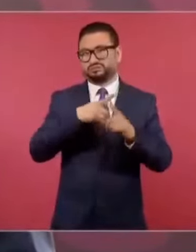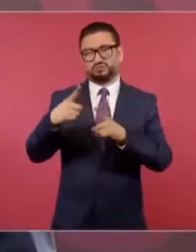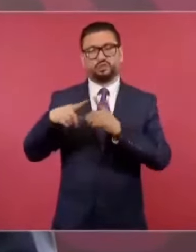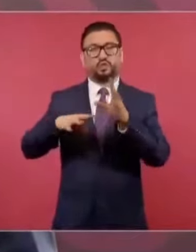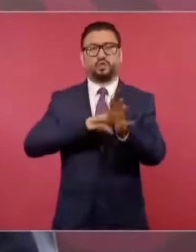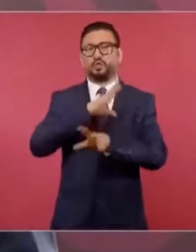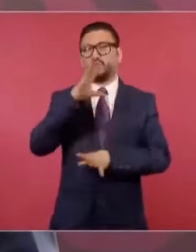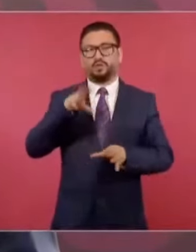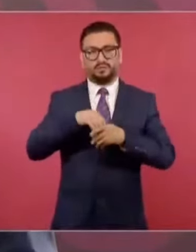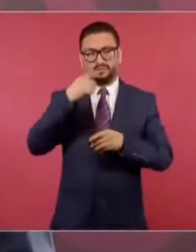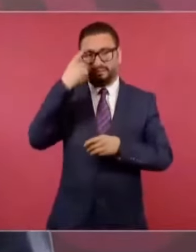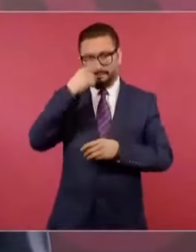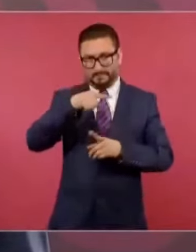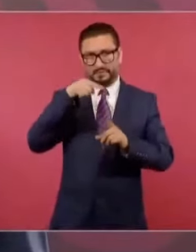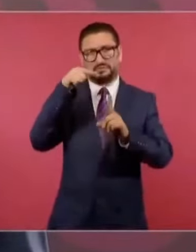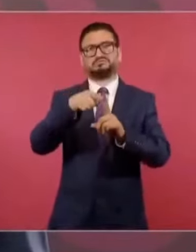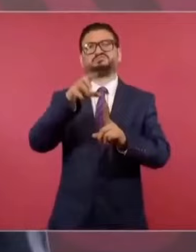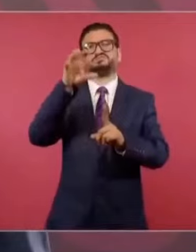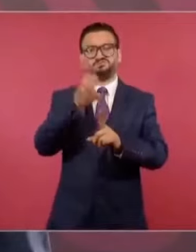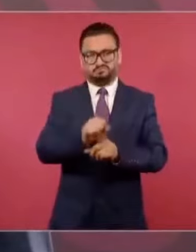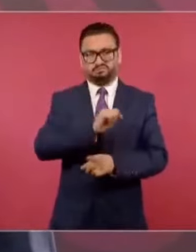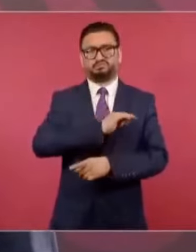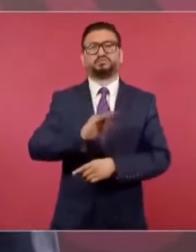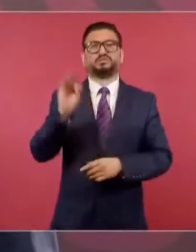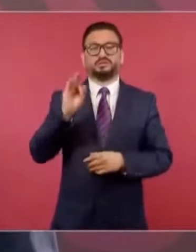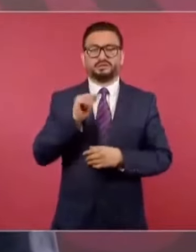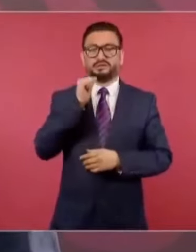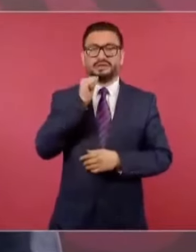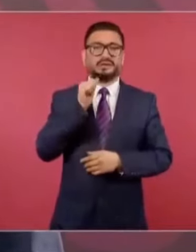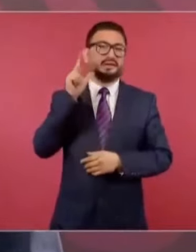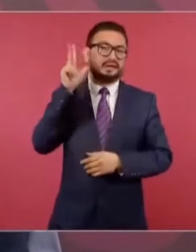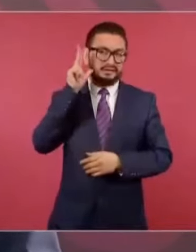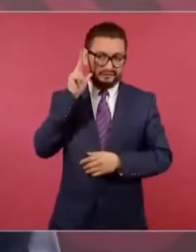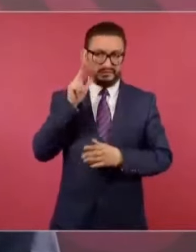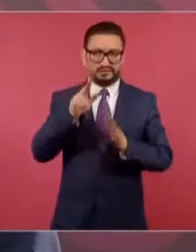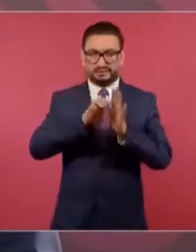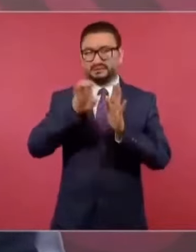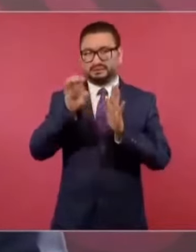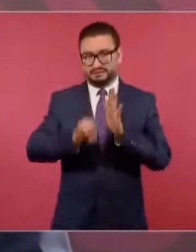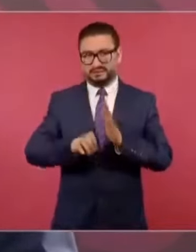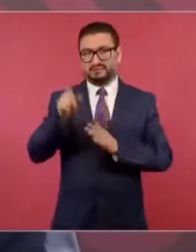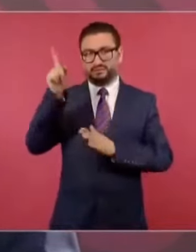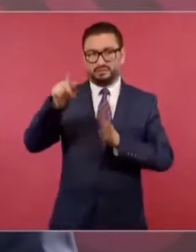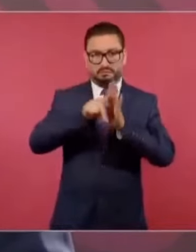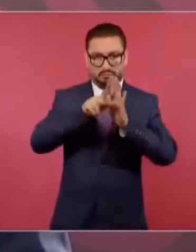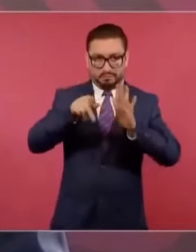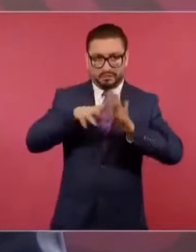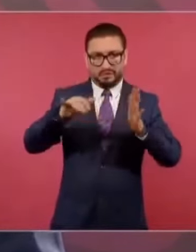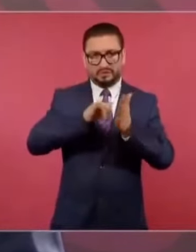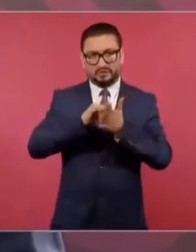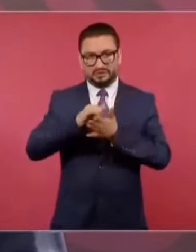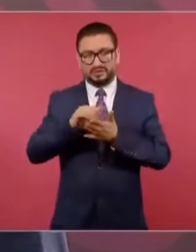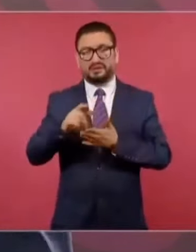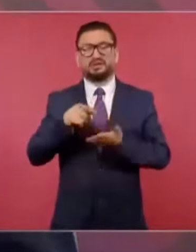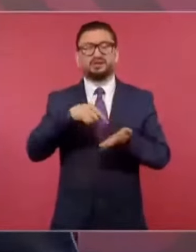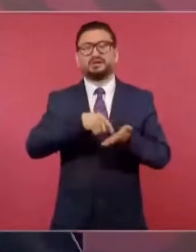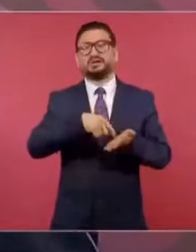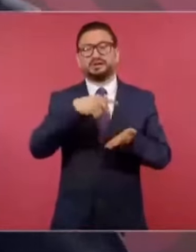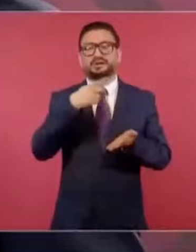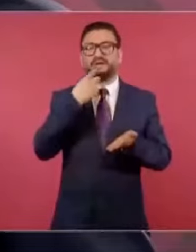para lograrlo. Antier, por ejemplo, el New York Times sacó